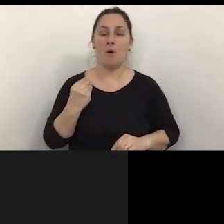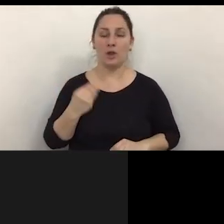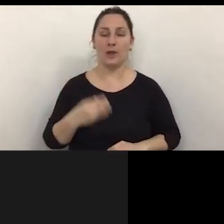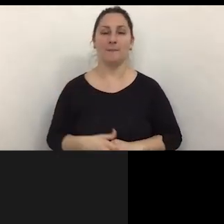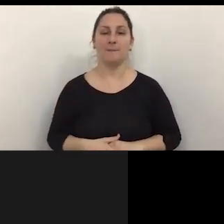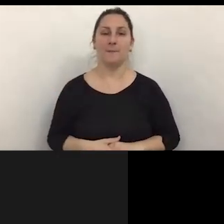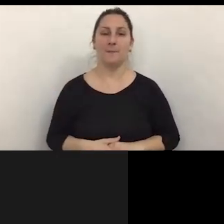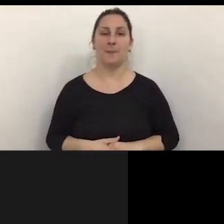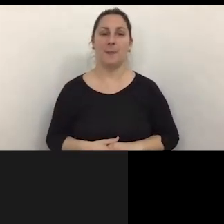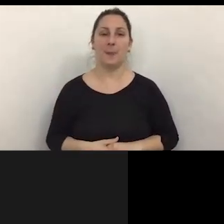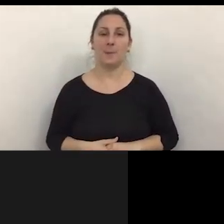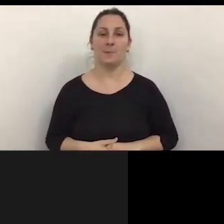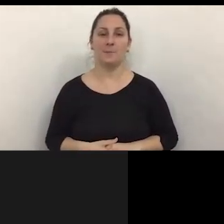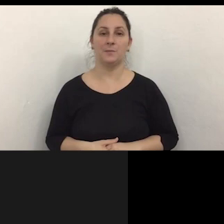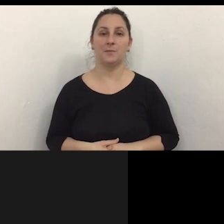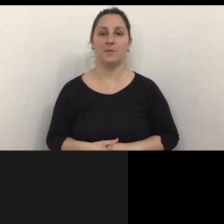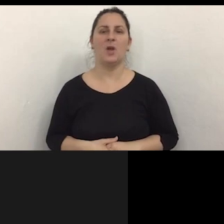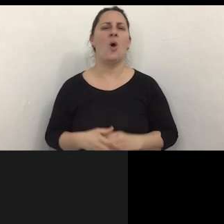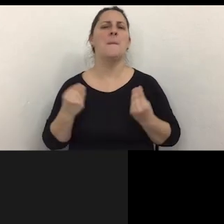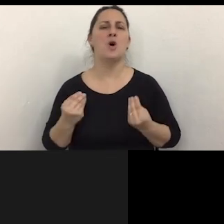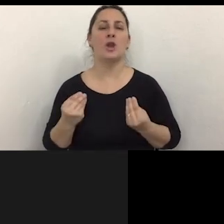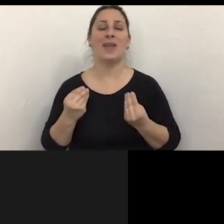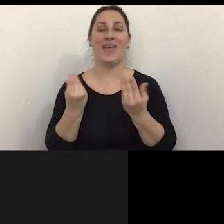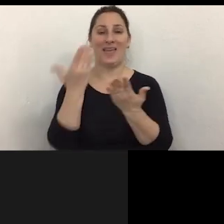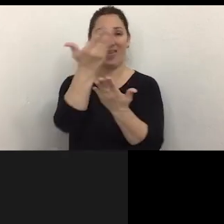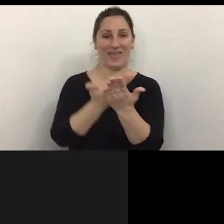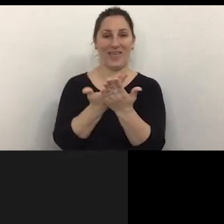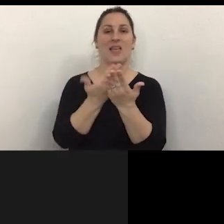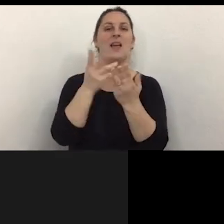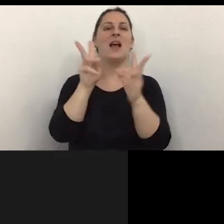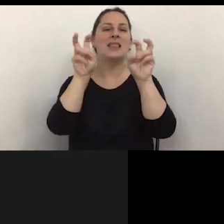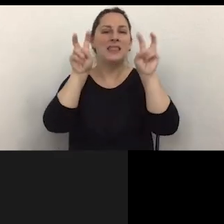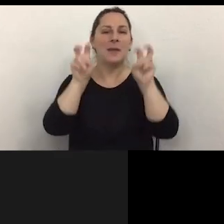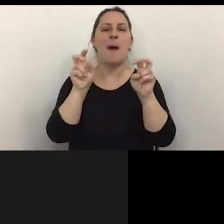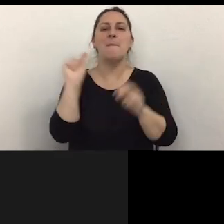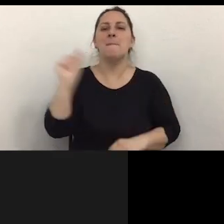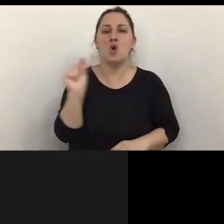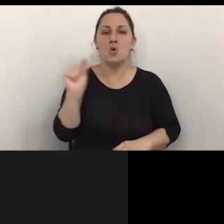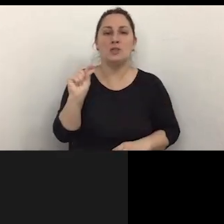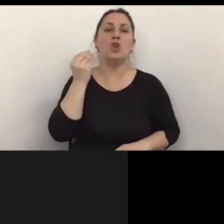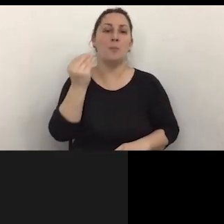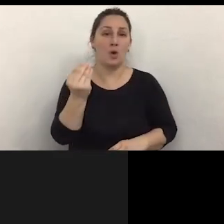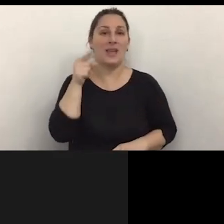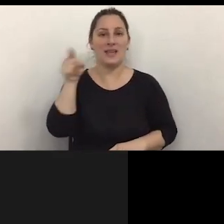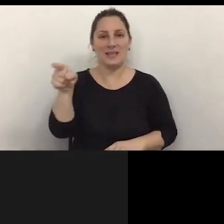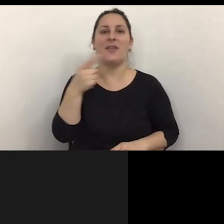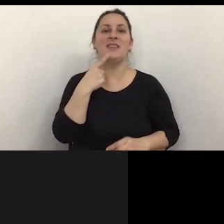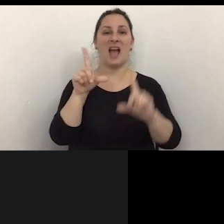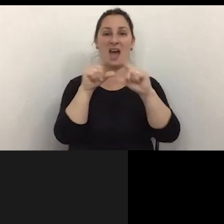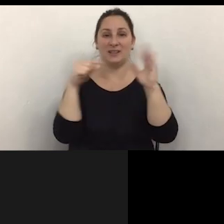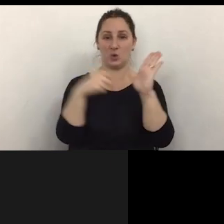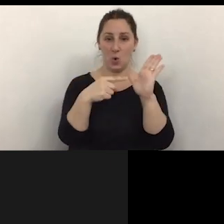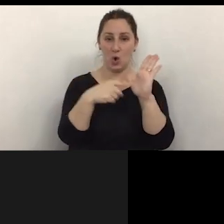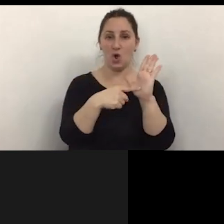la calificación es provisoria? Porque es justamente la mención de un artículo y siempre nos tenemos que basar en